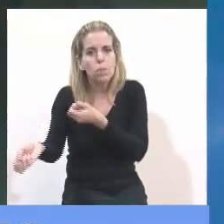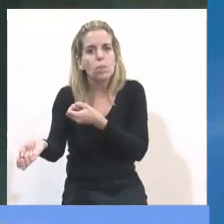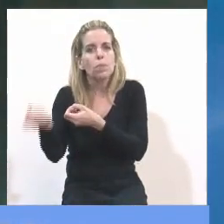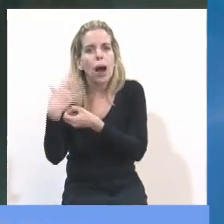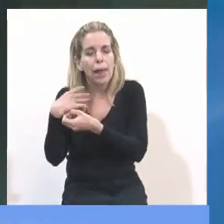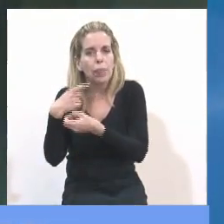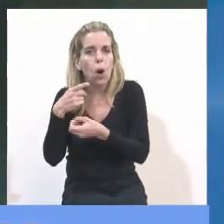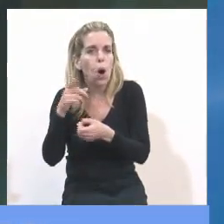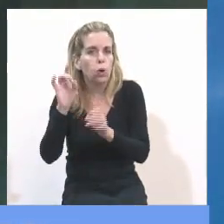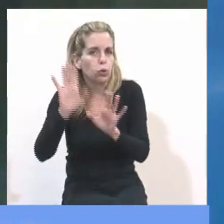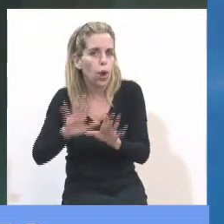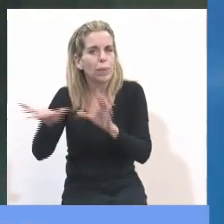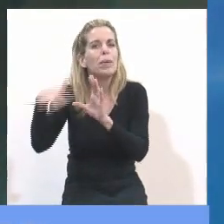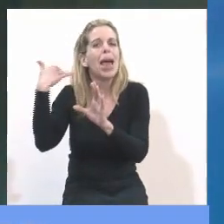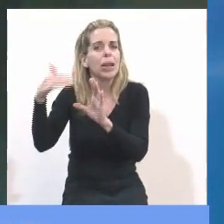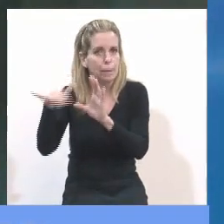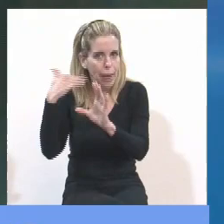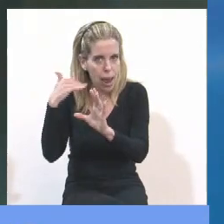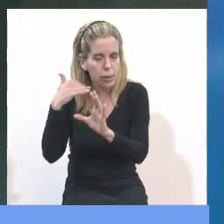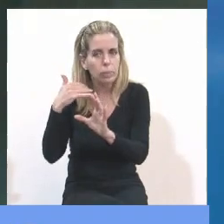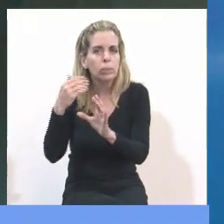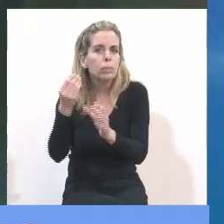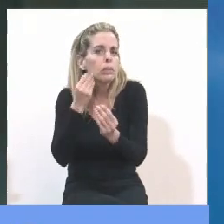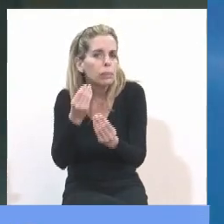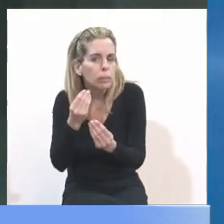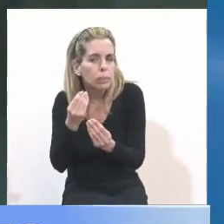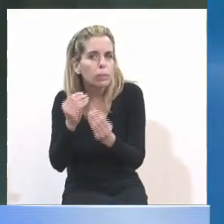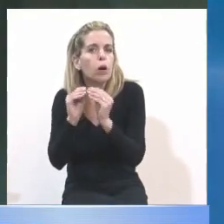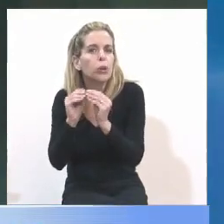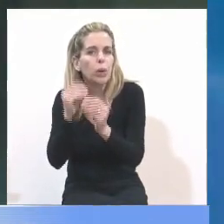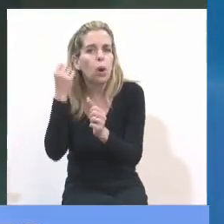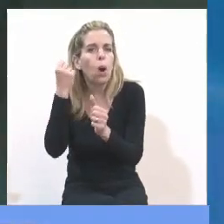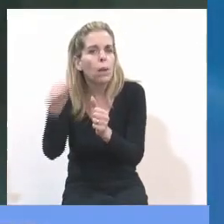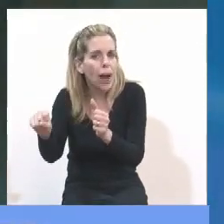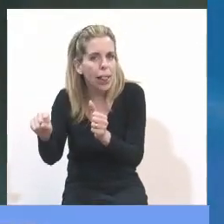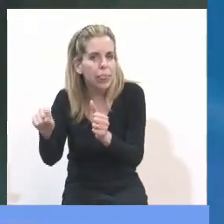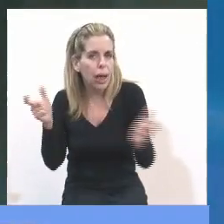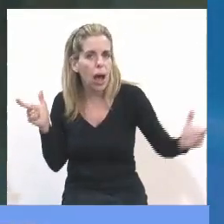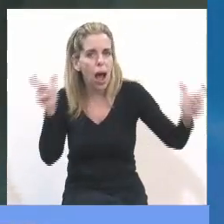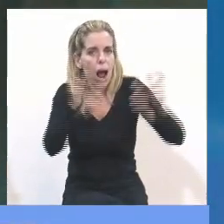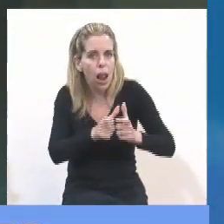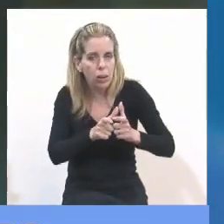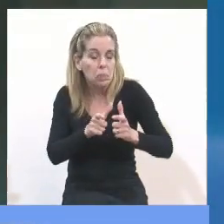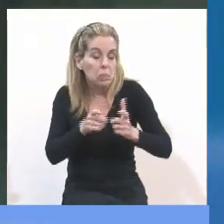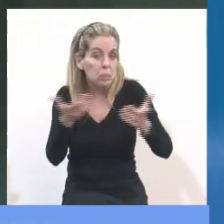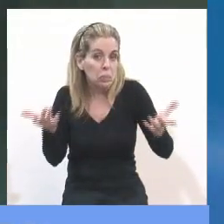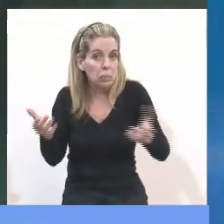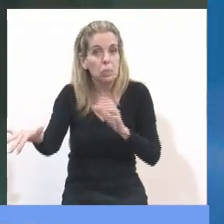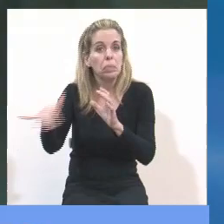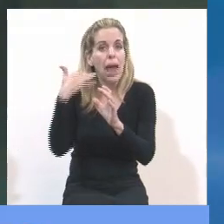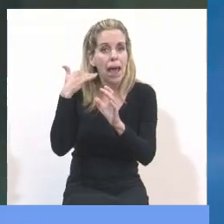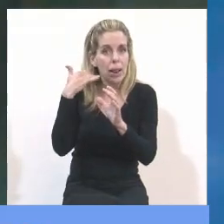pues solamente un mail para explicar del porqué de la ausencia a la convocatoria de la